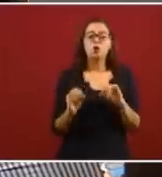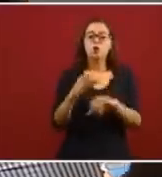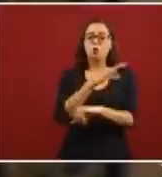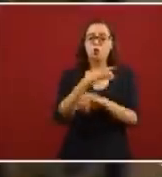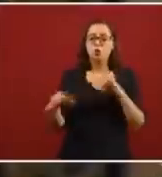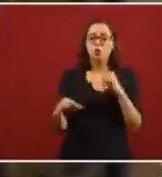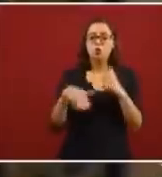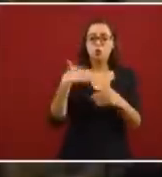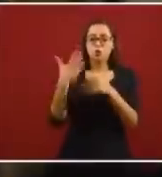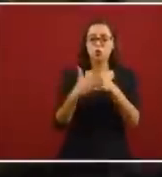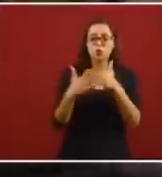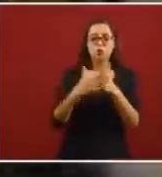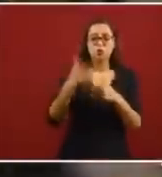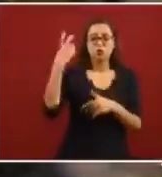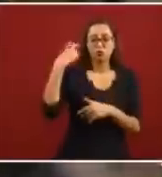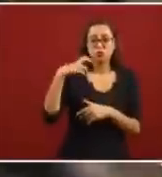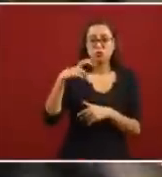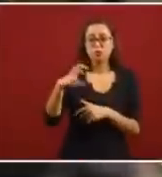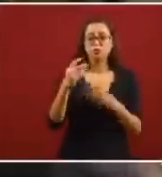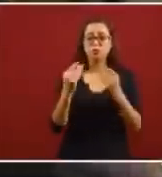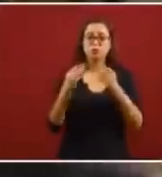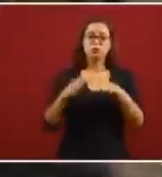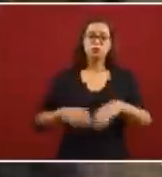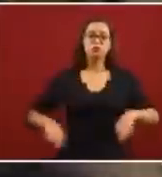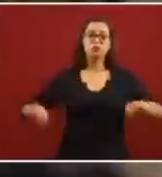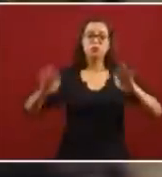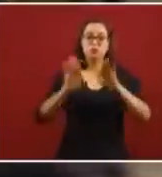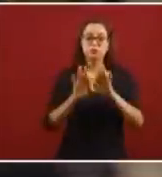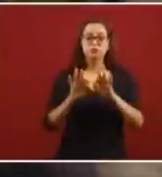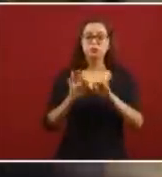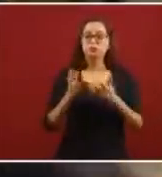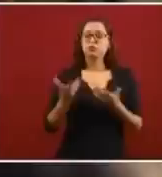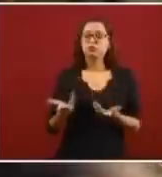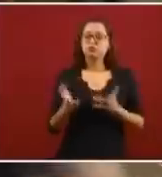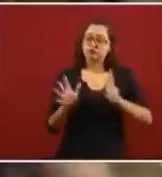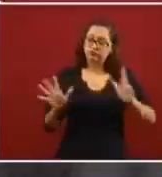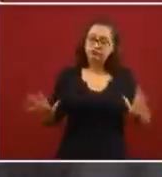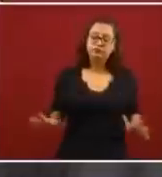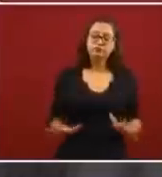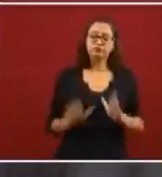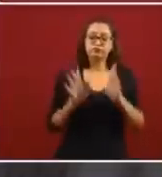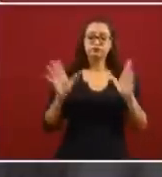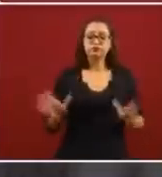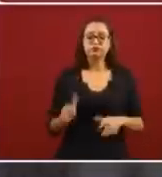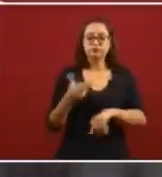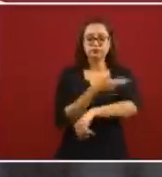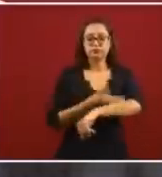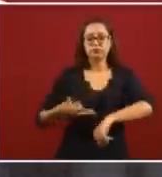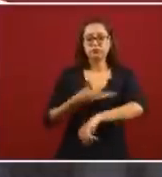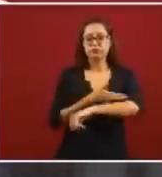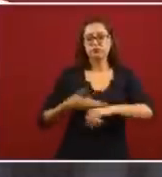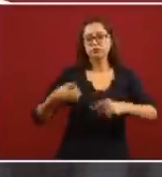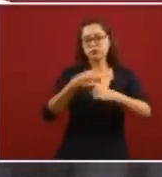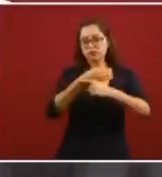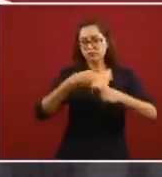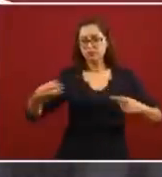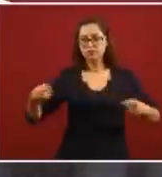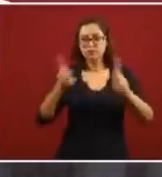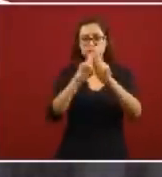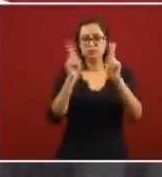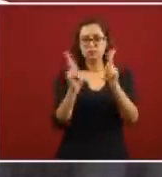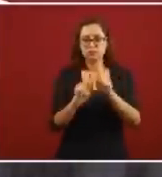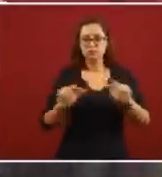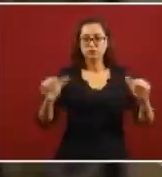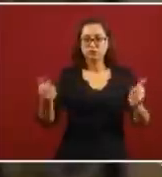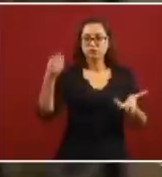pues para mí muy importante, es promover la Organización para la Paz de